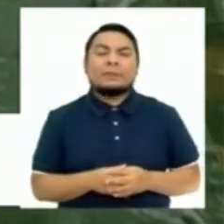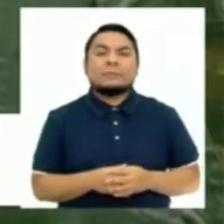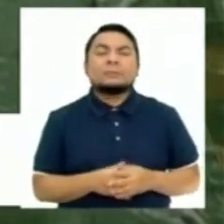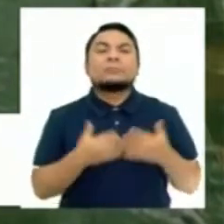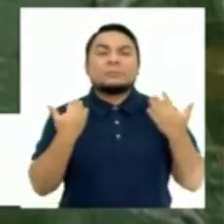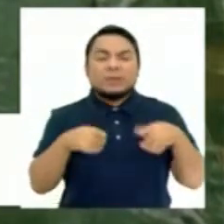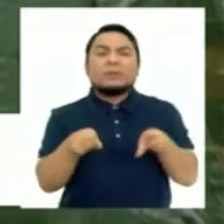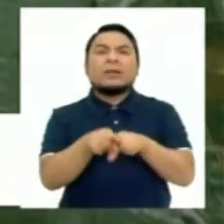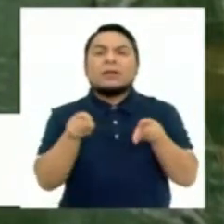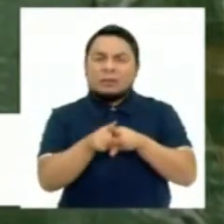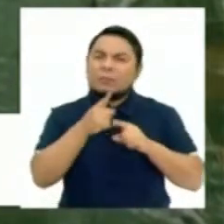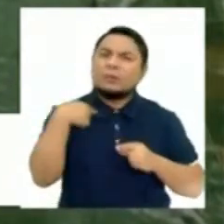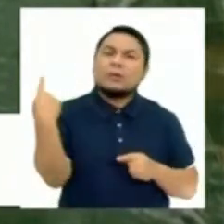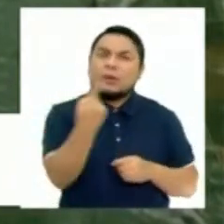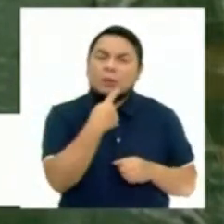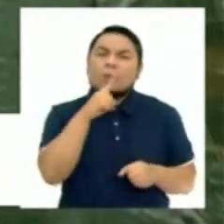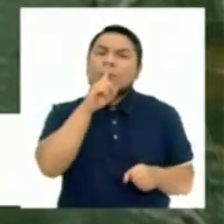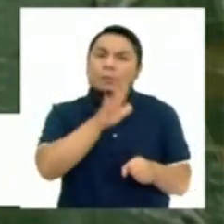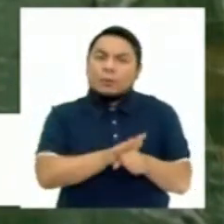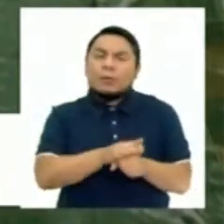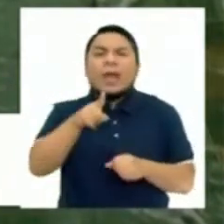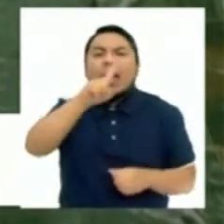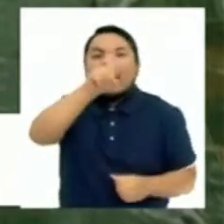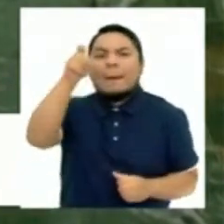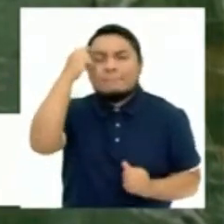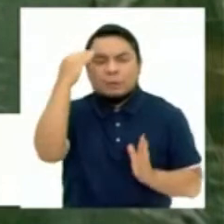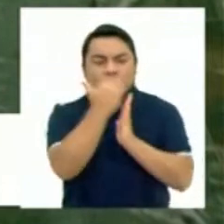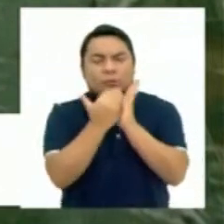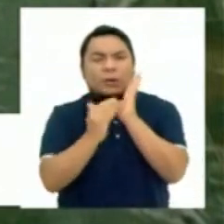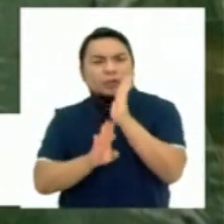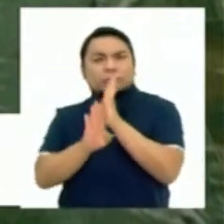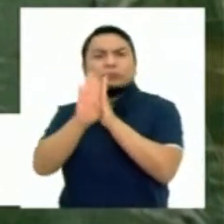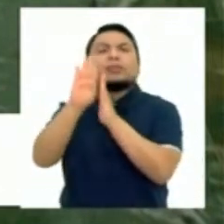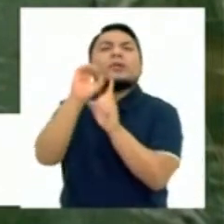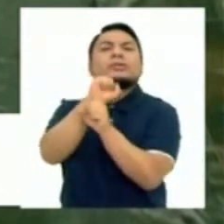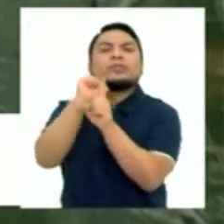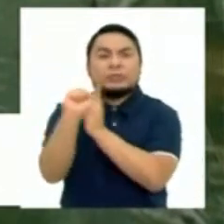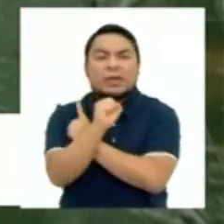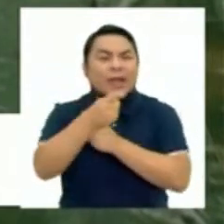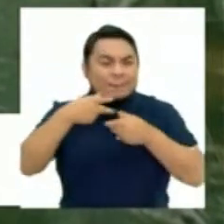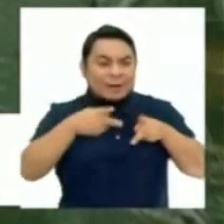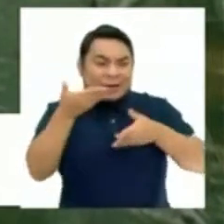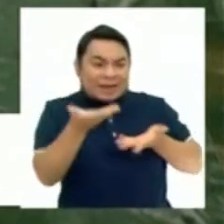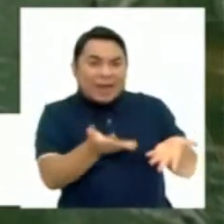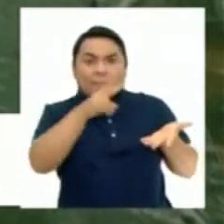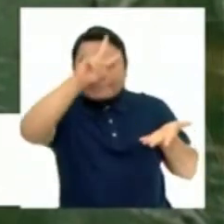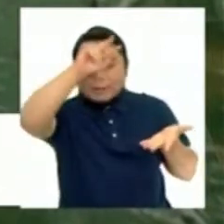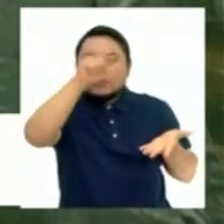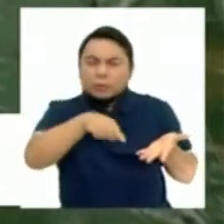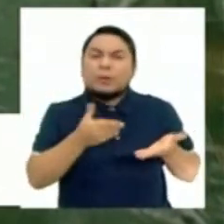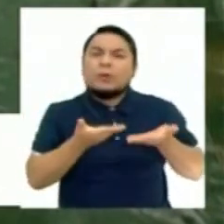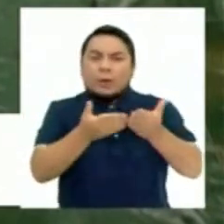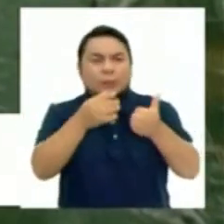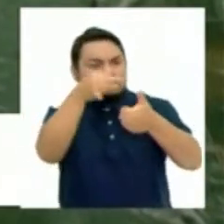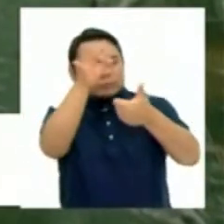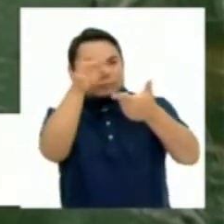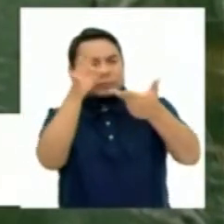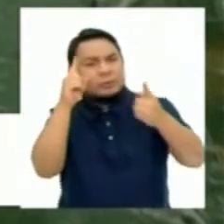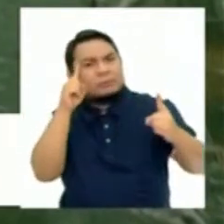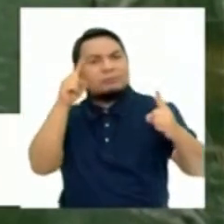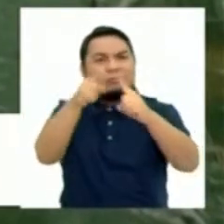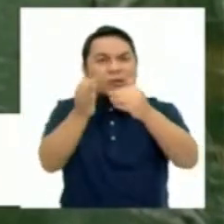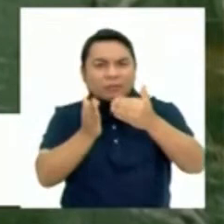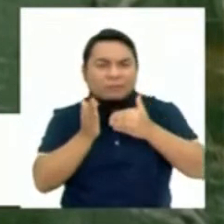Estamos igualmente comprometidos con una política de desarrollo social que permita en el Perú cumplir las metas del